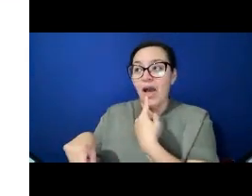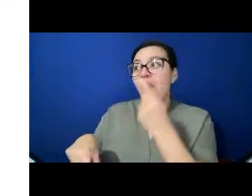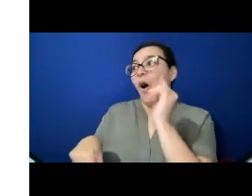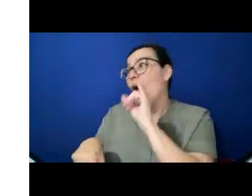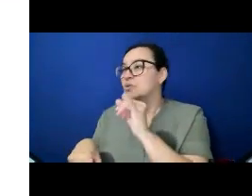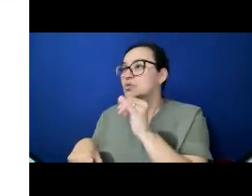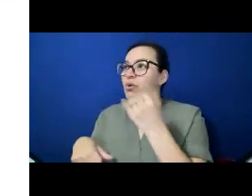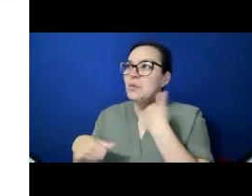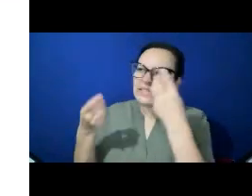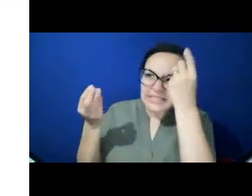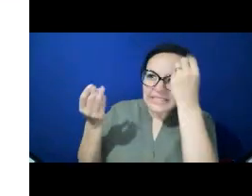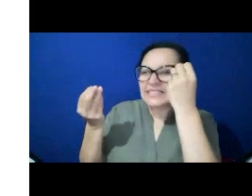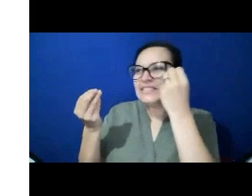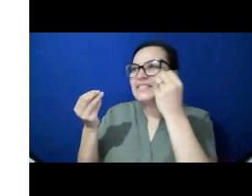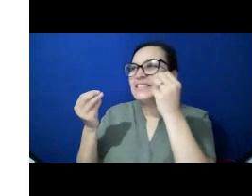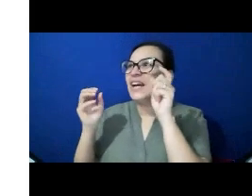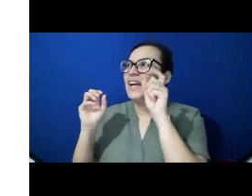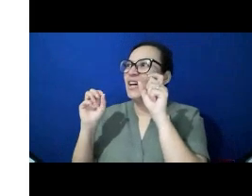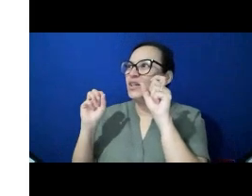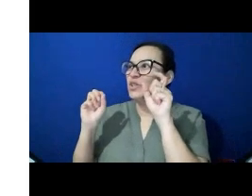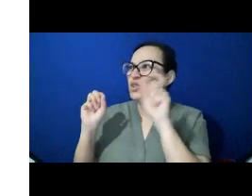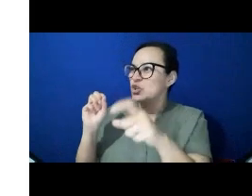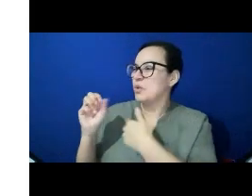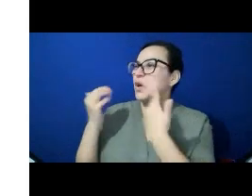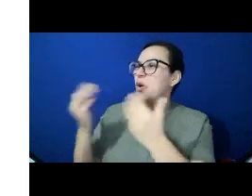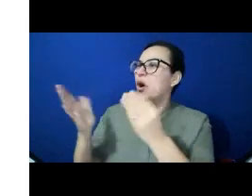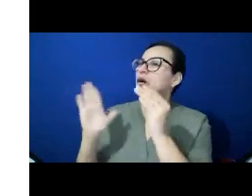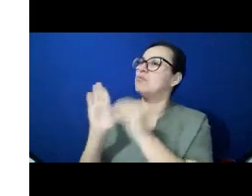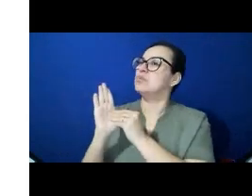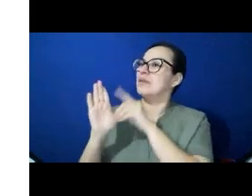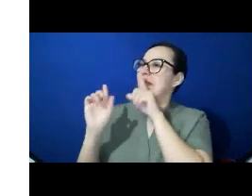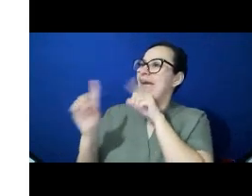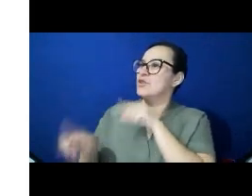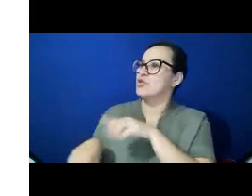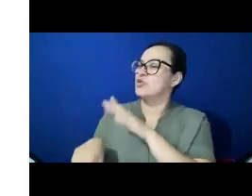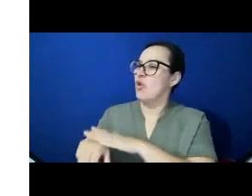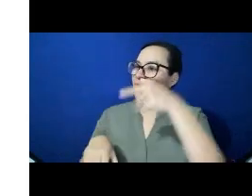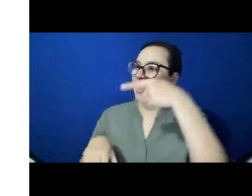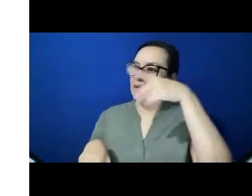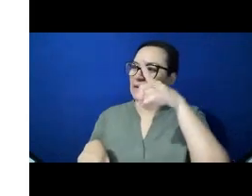debemos contestar las preguntas de la prueba para que se pueda descargar el PDF.